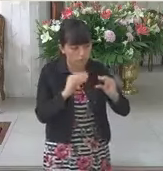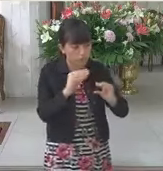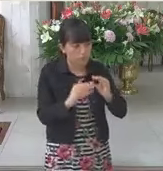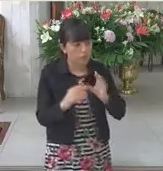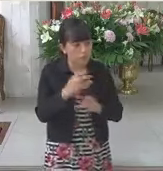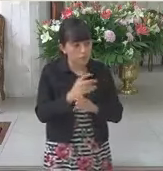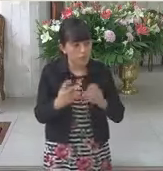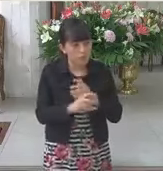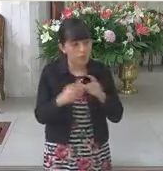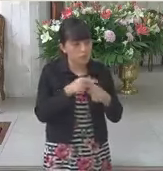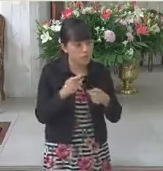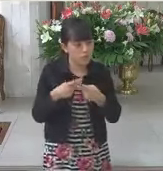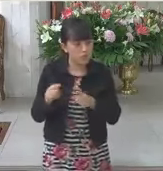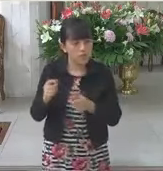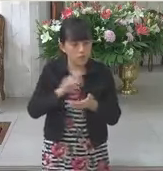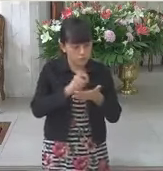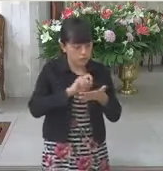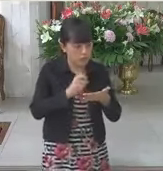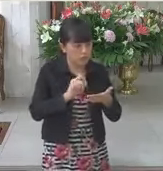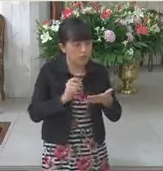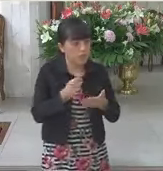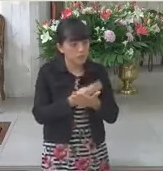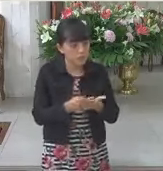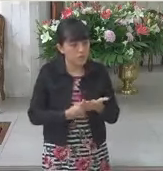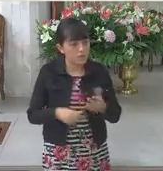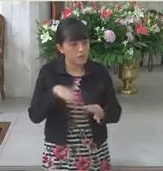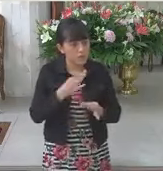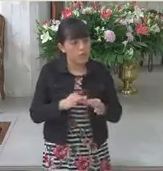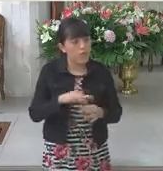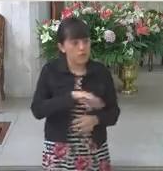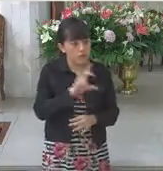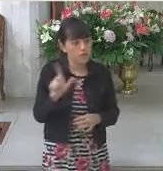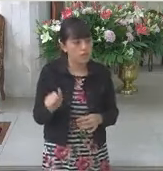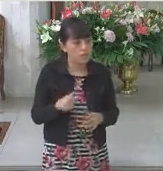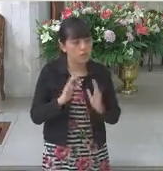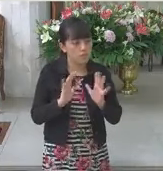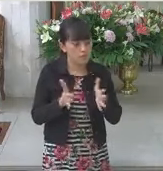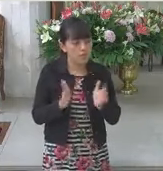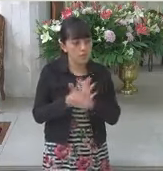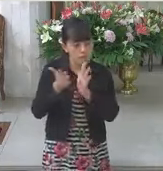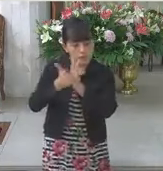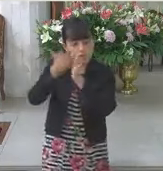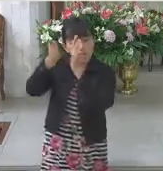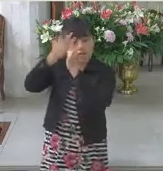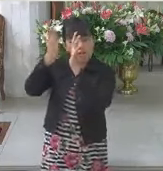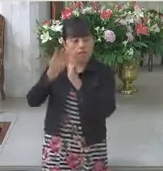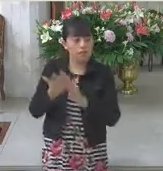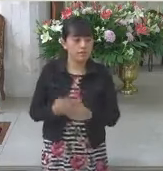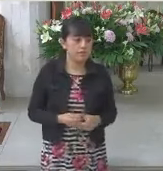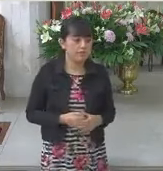cosas no fue para desanimar a los que querían seguirlo sino para